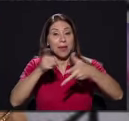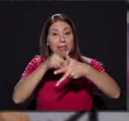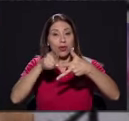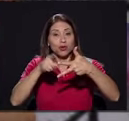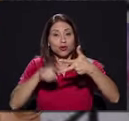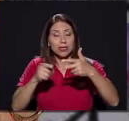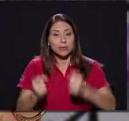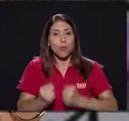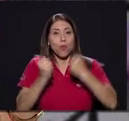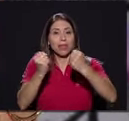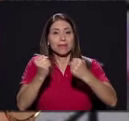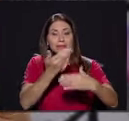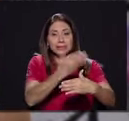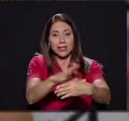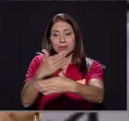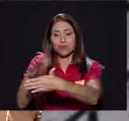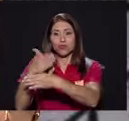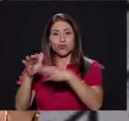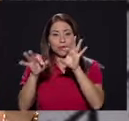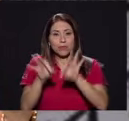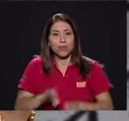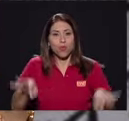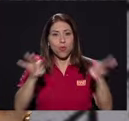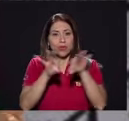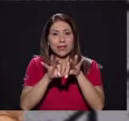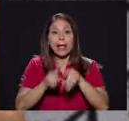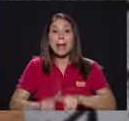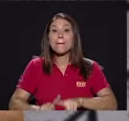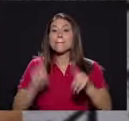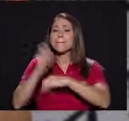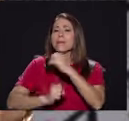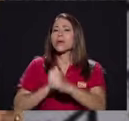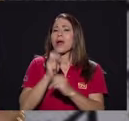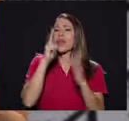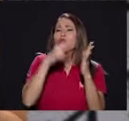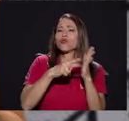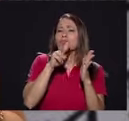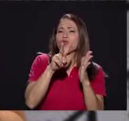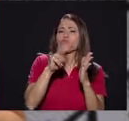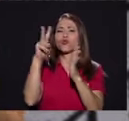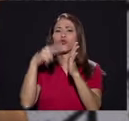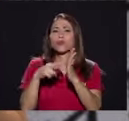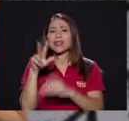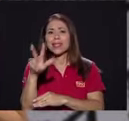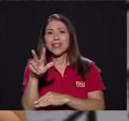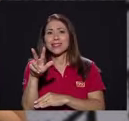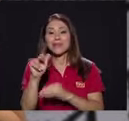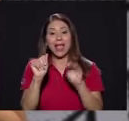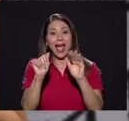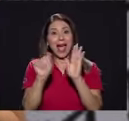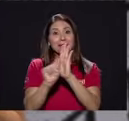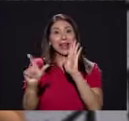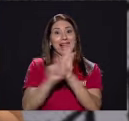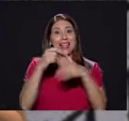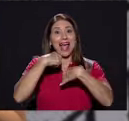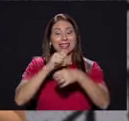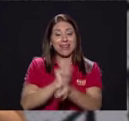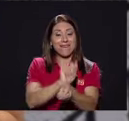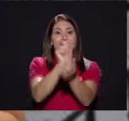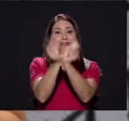de los 3 poderes y la distribución y la importancia que estos tienen. Pero justo en el 2002-2003 se da una reforma constitucional en la